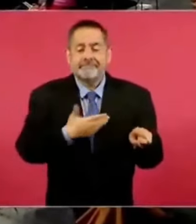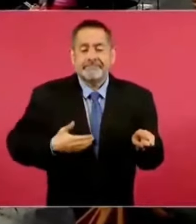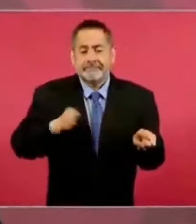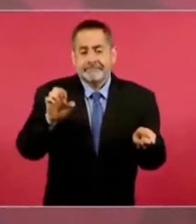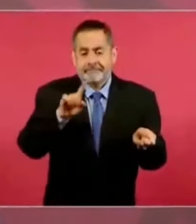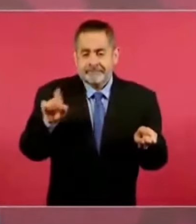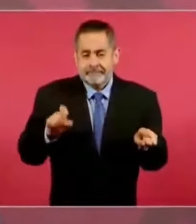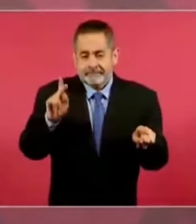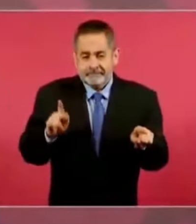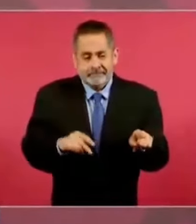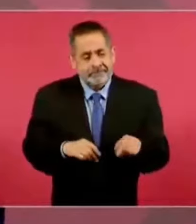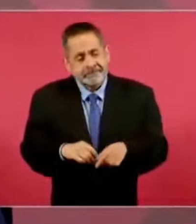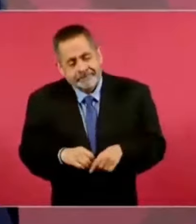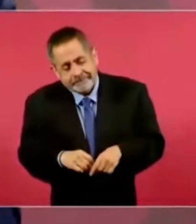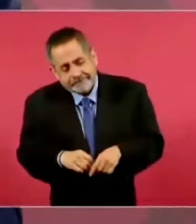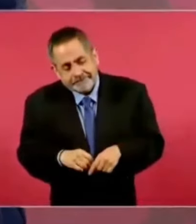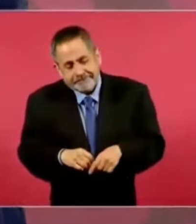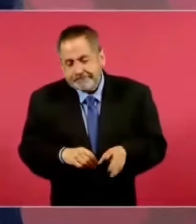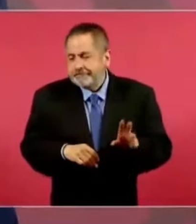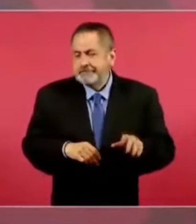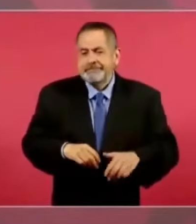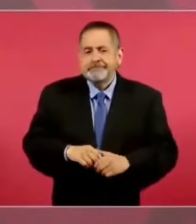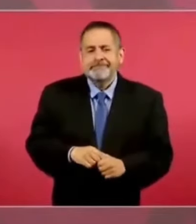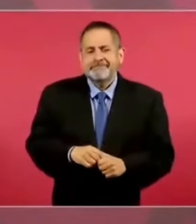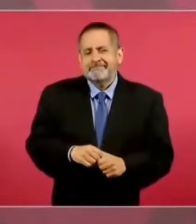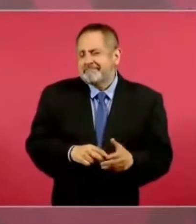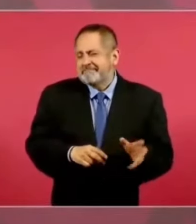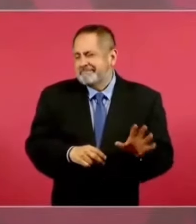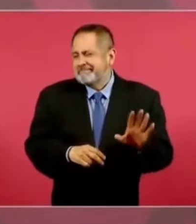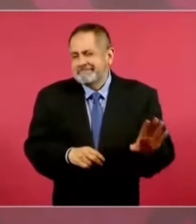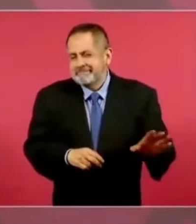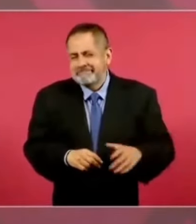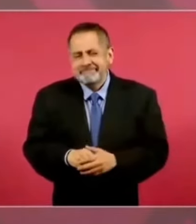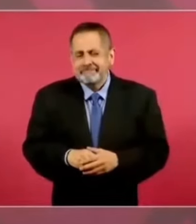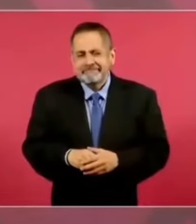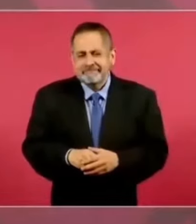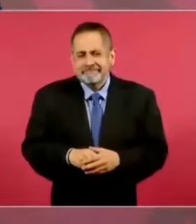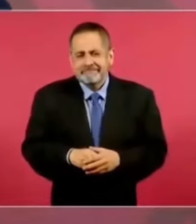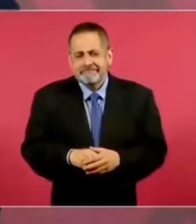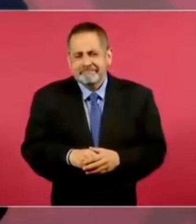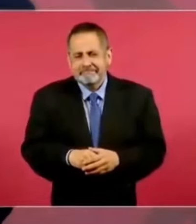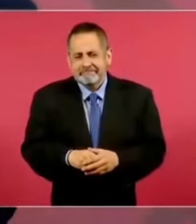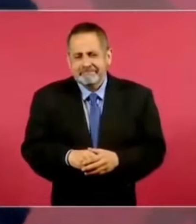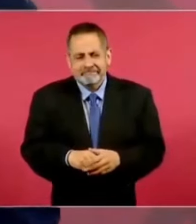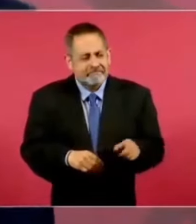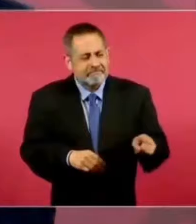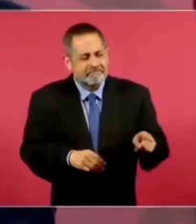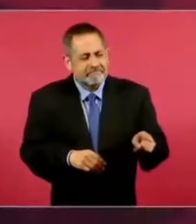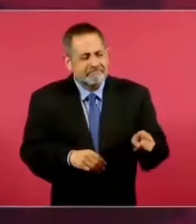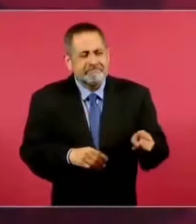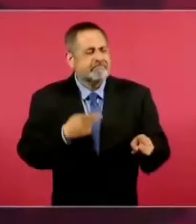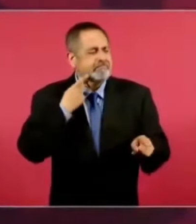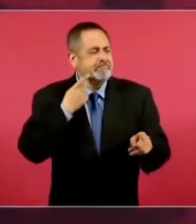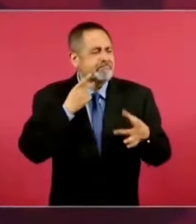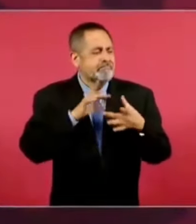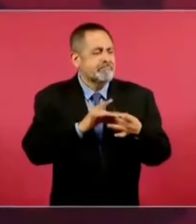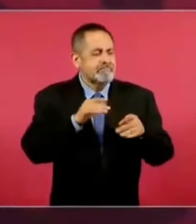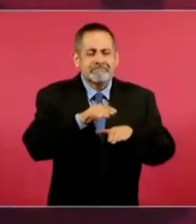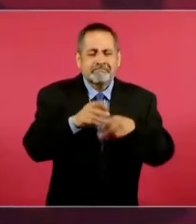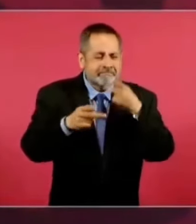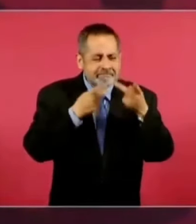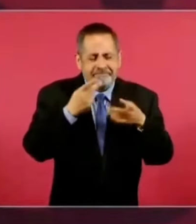pues es también, nada más que va más al terreno de lo político, ¿no?